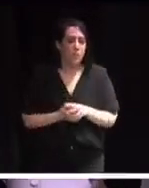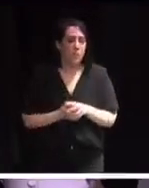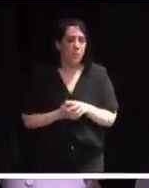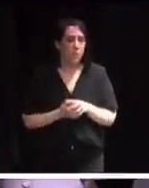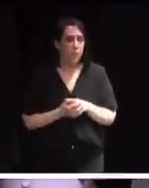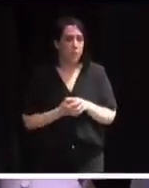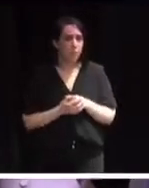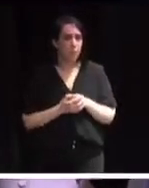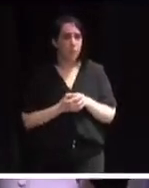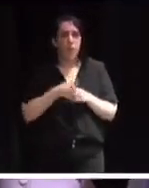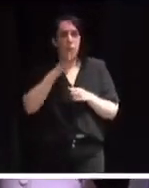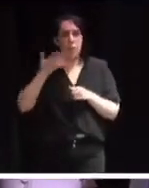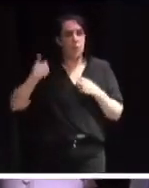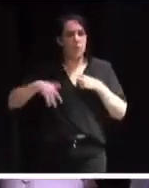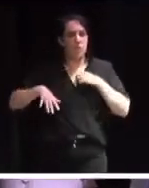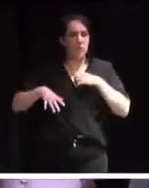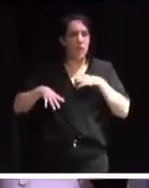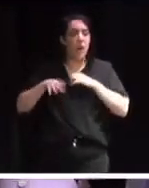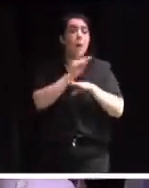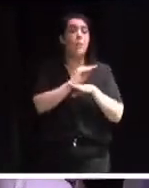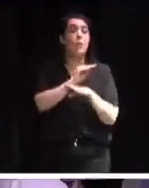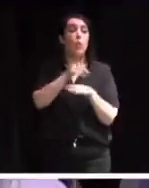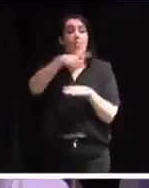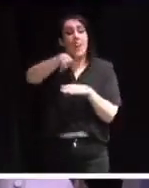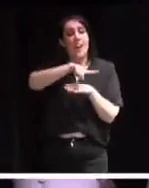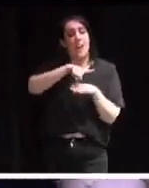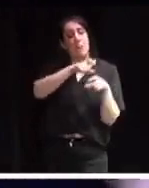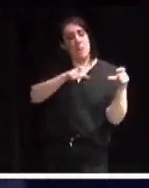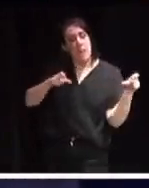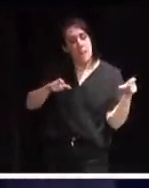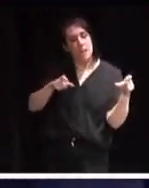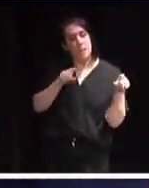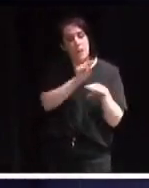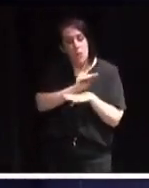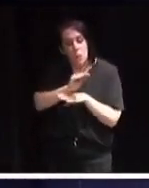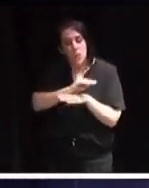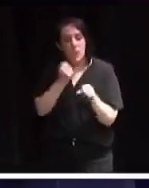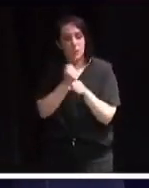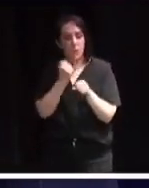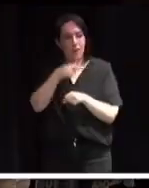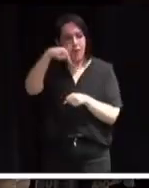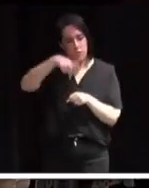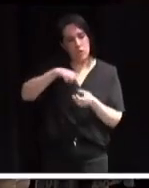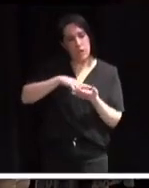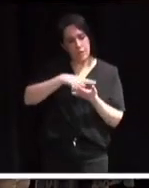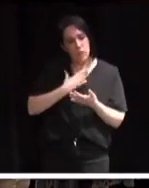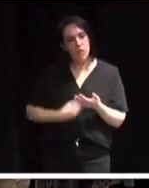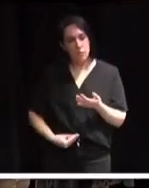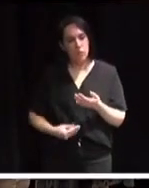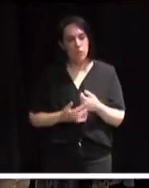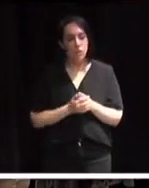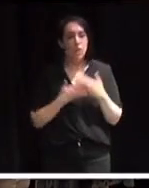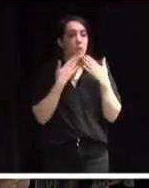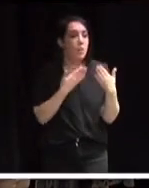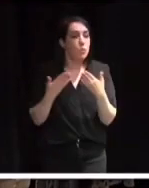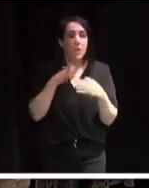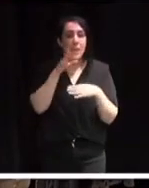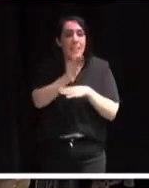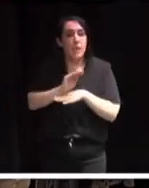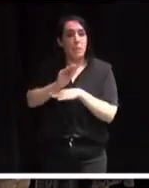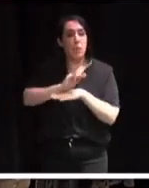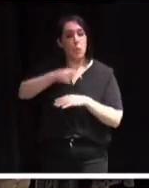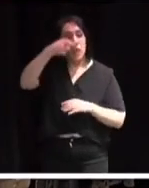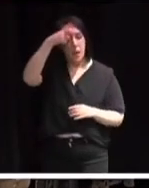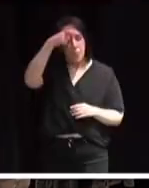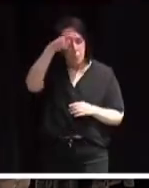a vuestra gente por cuidar a los trabajadores y trabajadoras de esta región Muchas gracias por cuidar vuestros